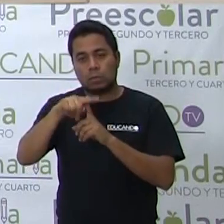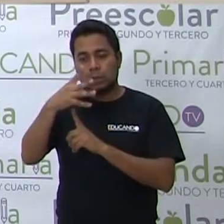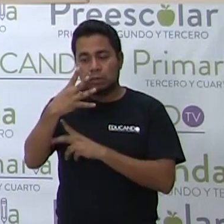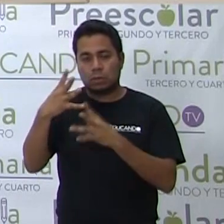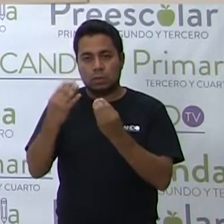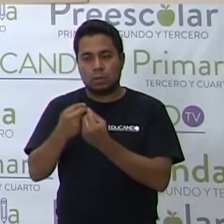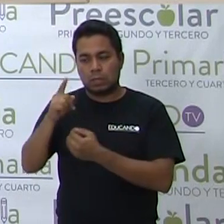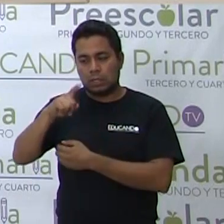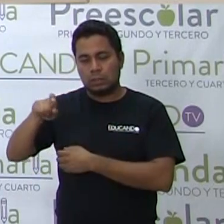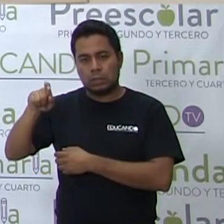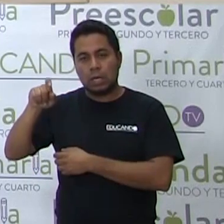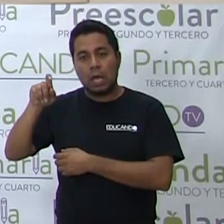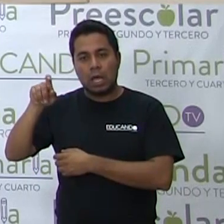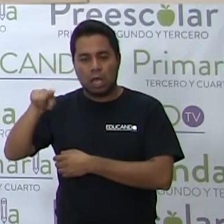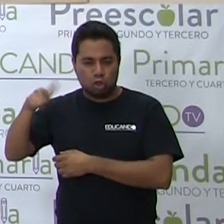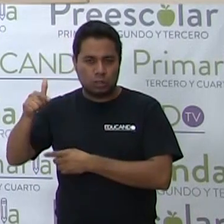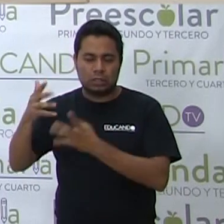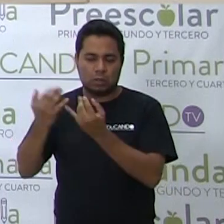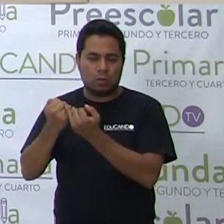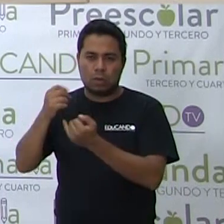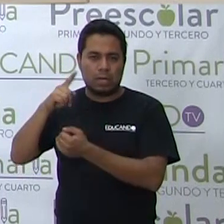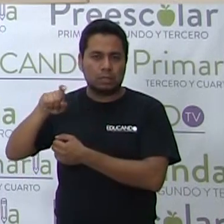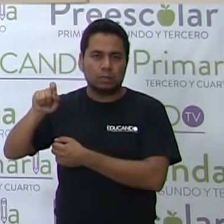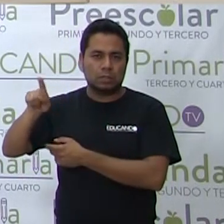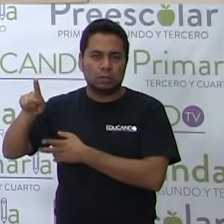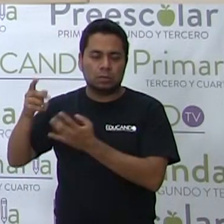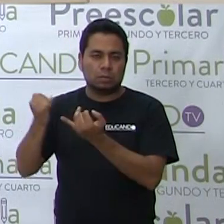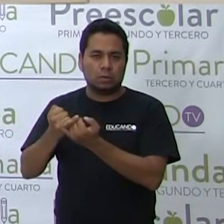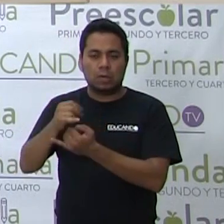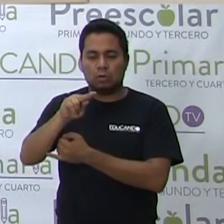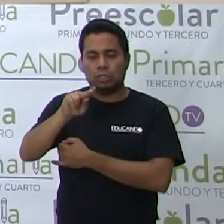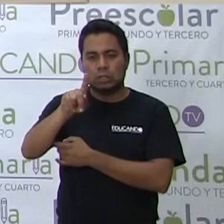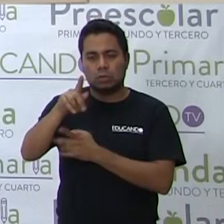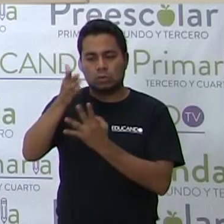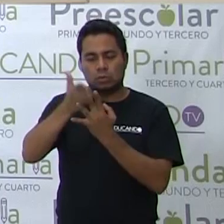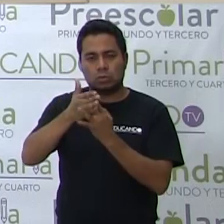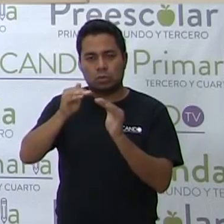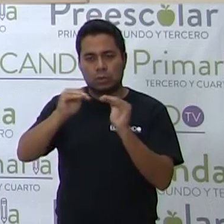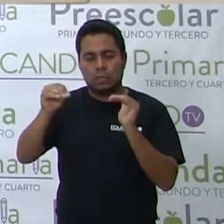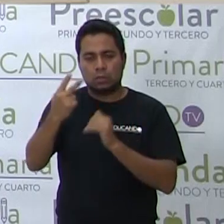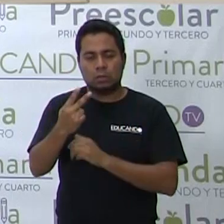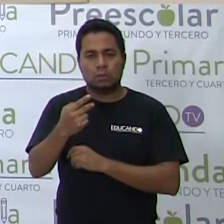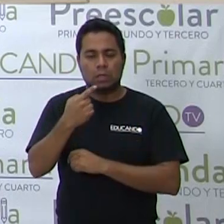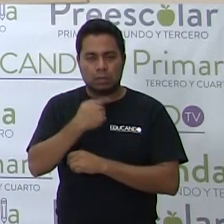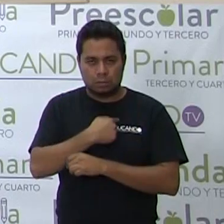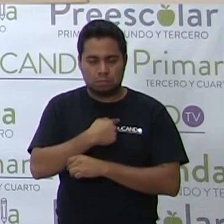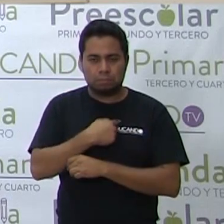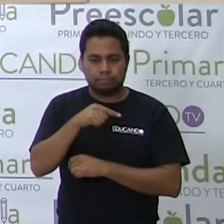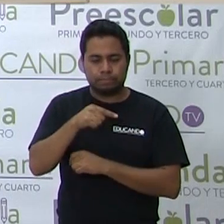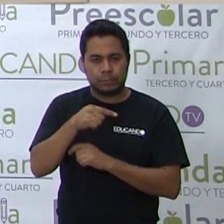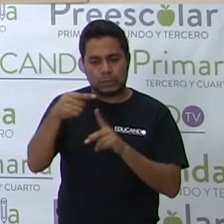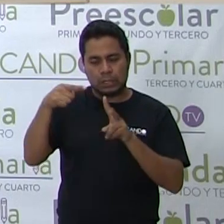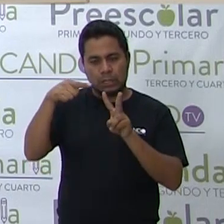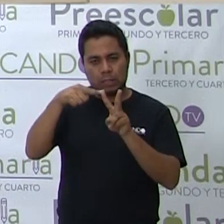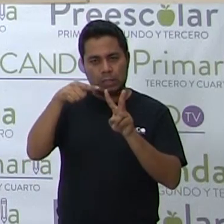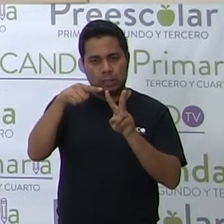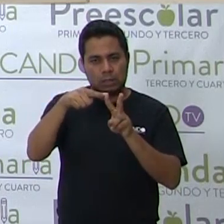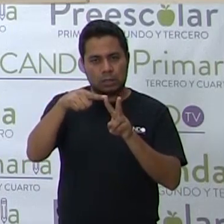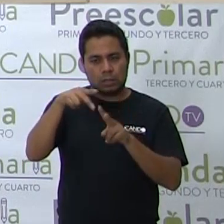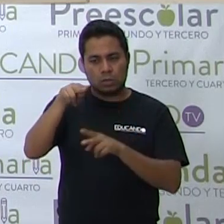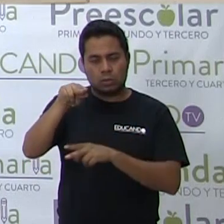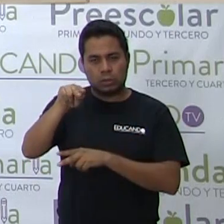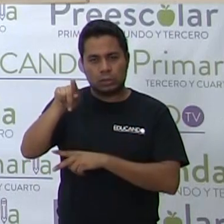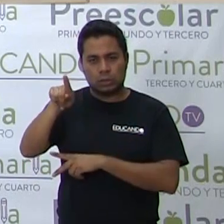121 entonces queda como 81 sobre 2 le vamos a sacar la raíz cuadrada a